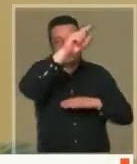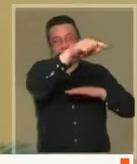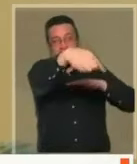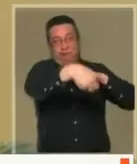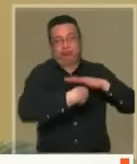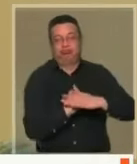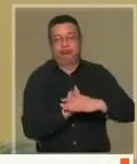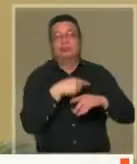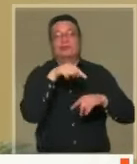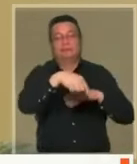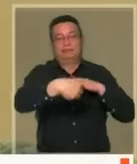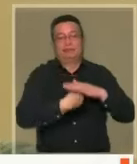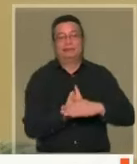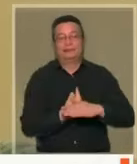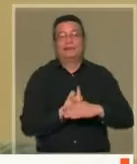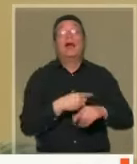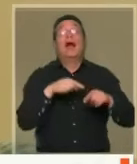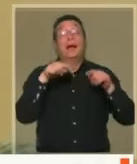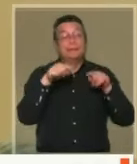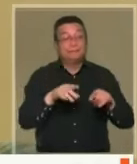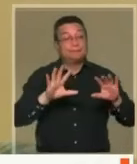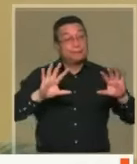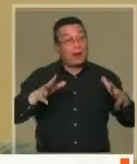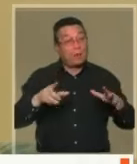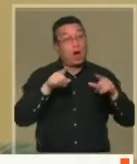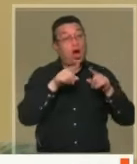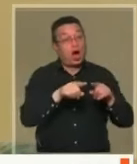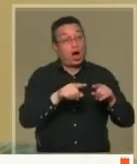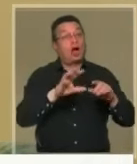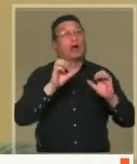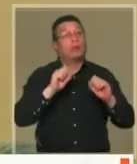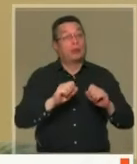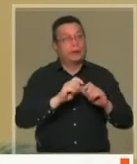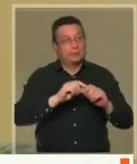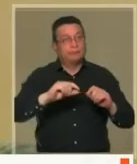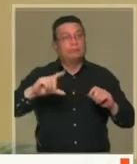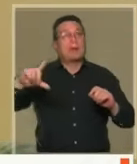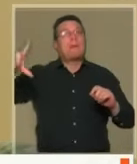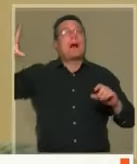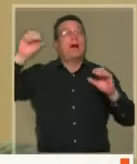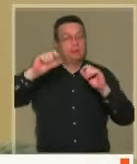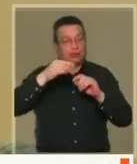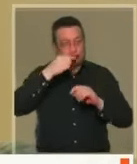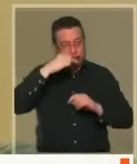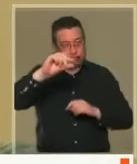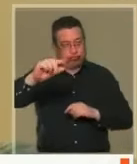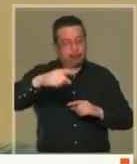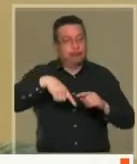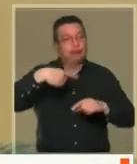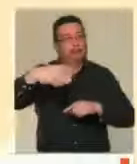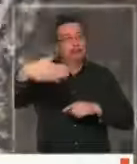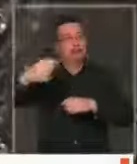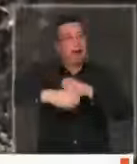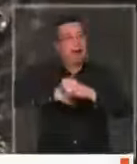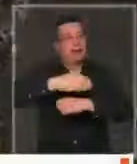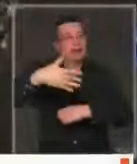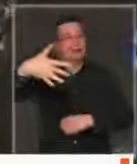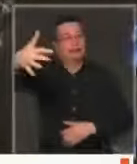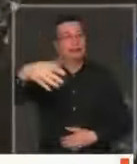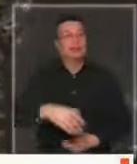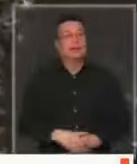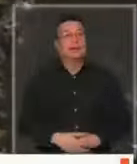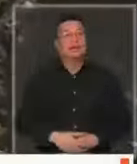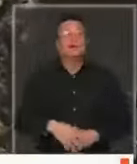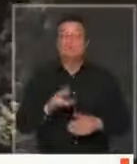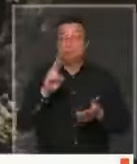nuestro ecosistema y que probablemente nos va a hacer ver más casos en los próximos años. Así como